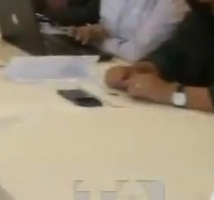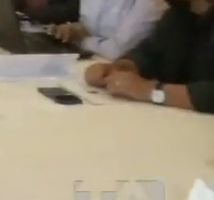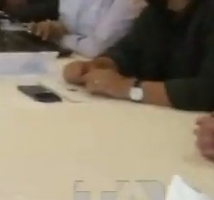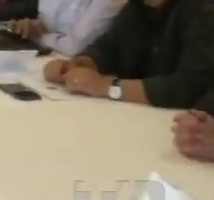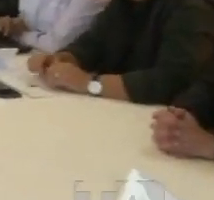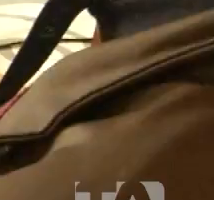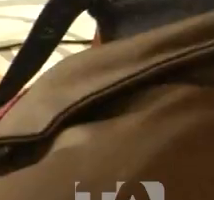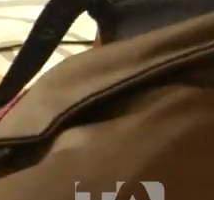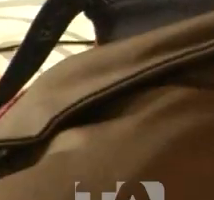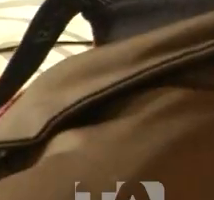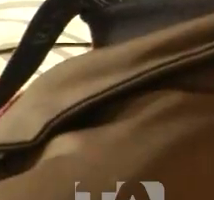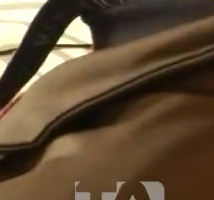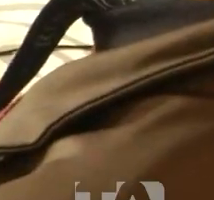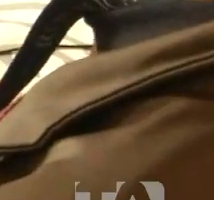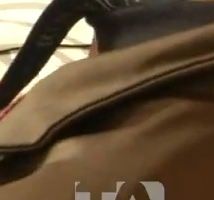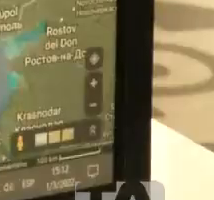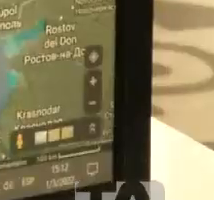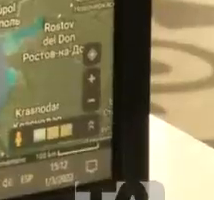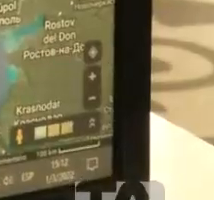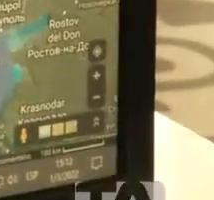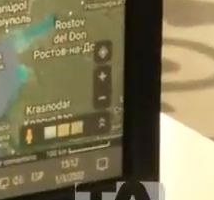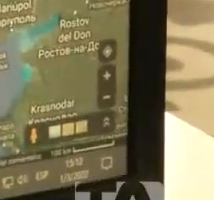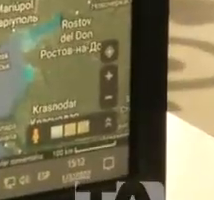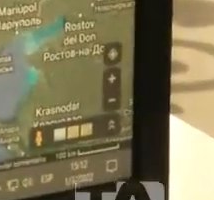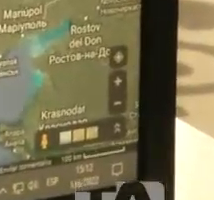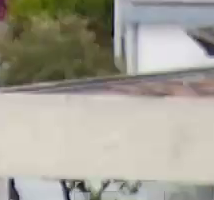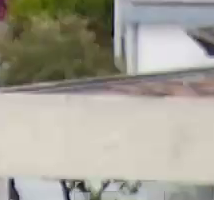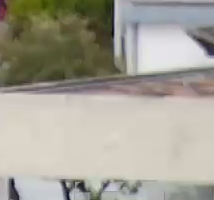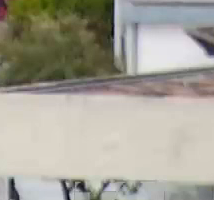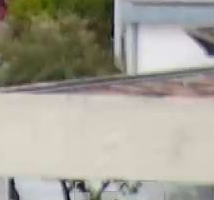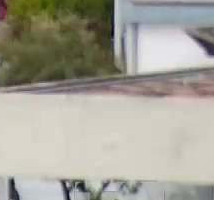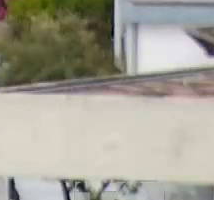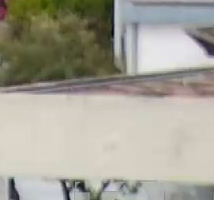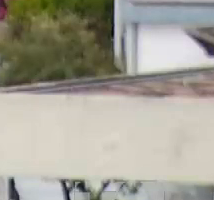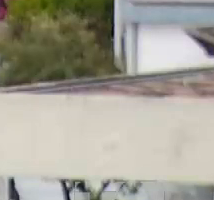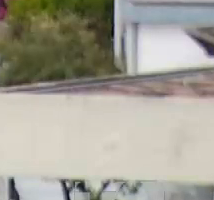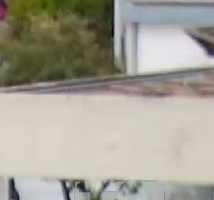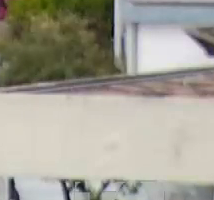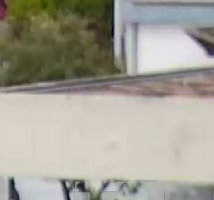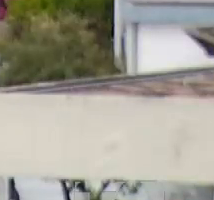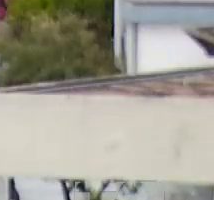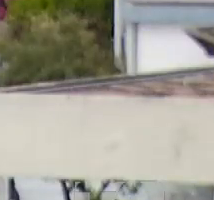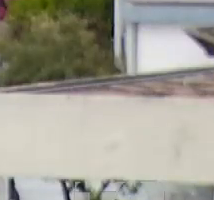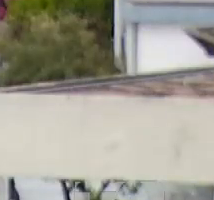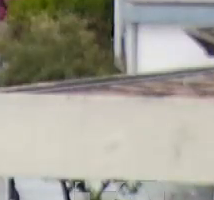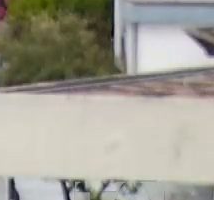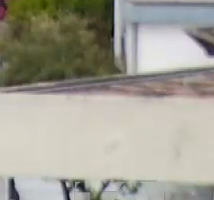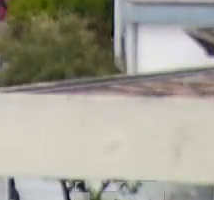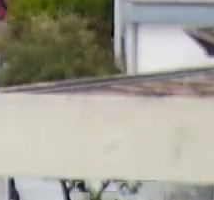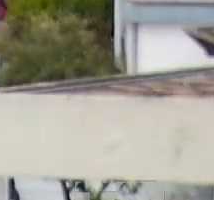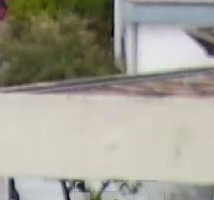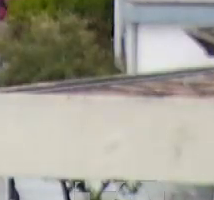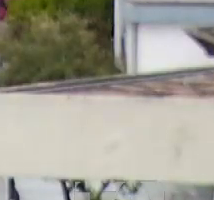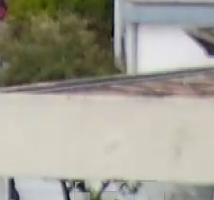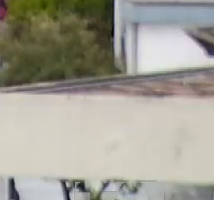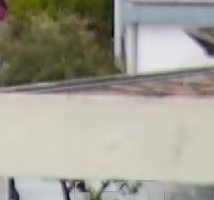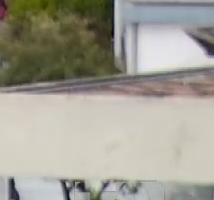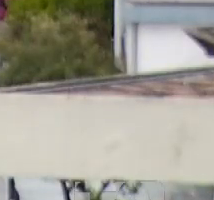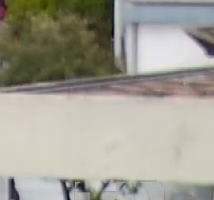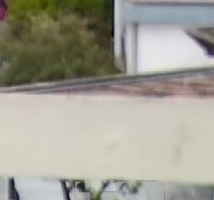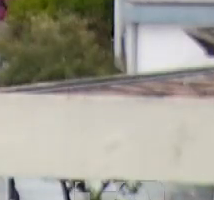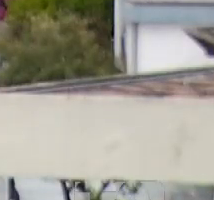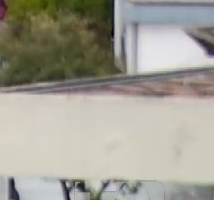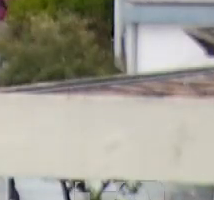son 730 compatriotas que ya han salido de ucrania mañana llegarán 350 y se tiene previsto realizar un